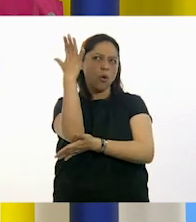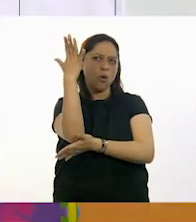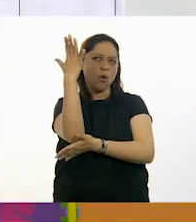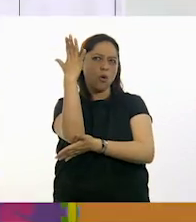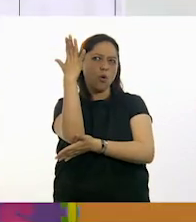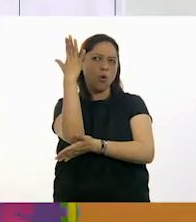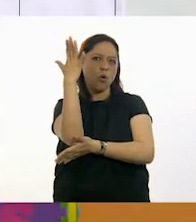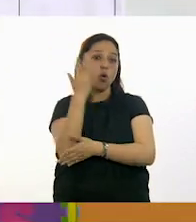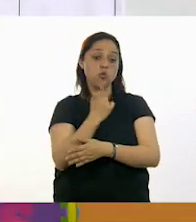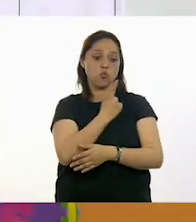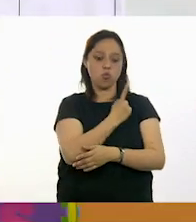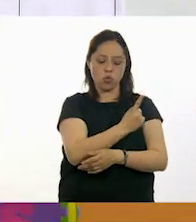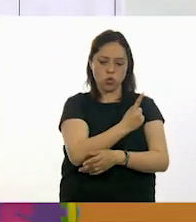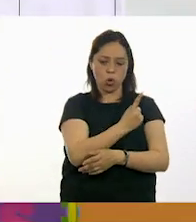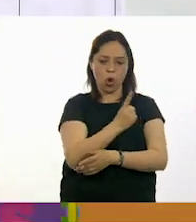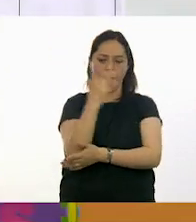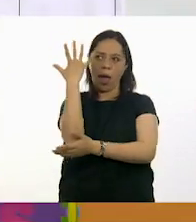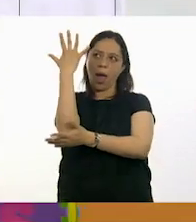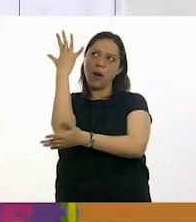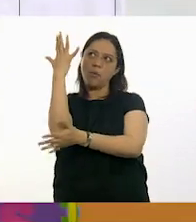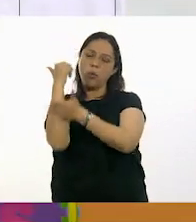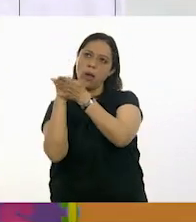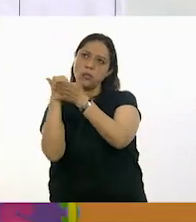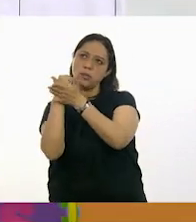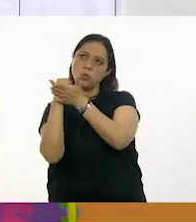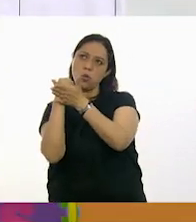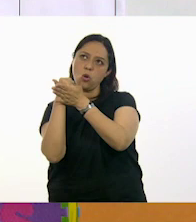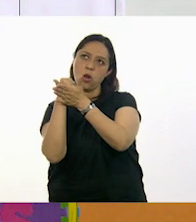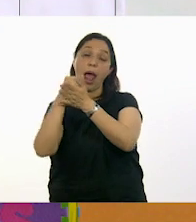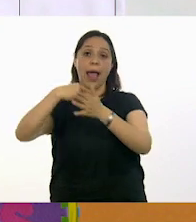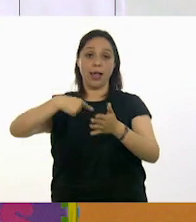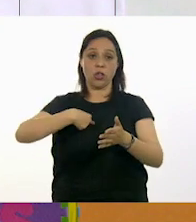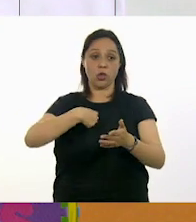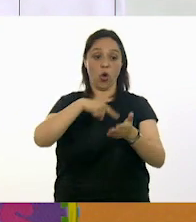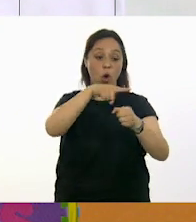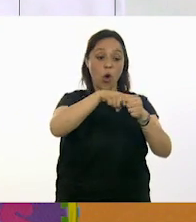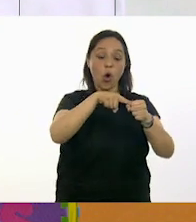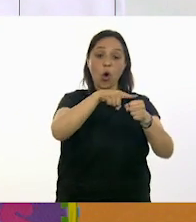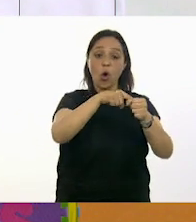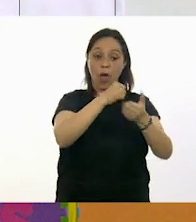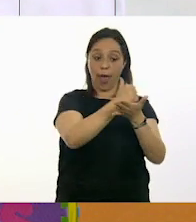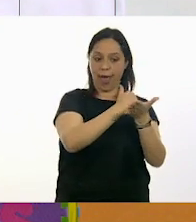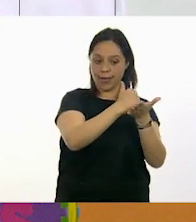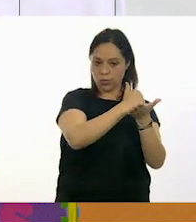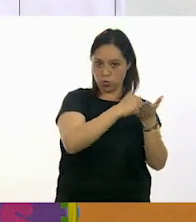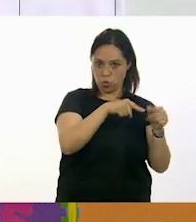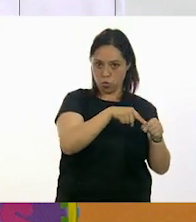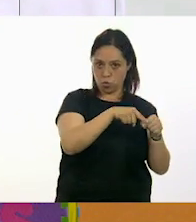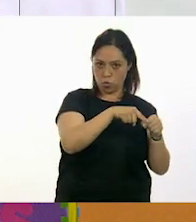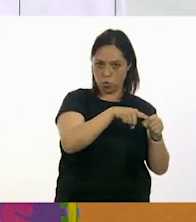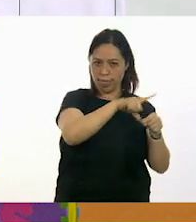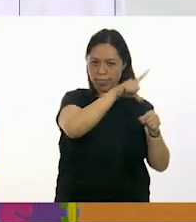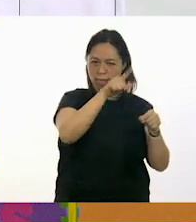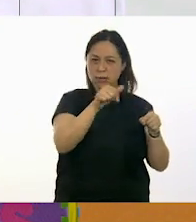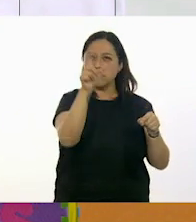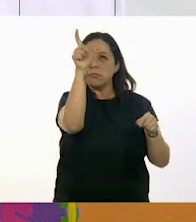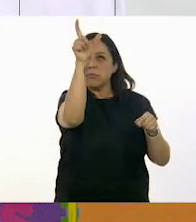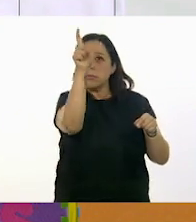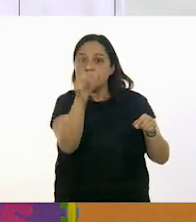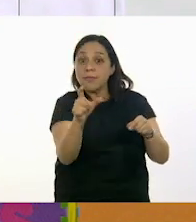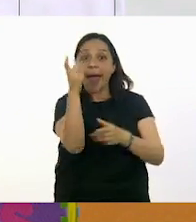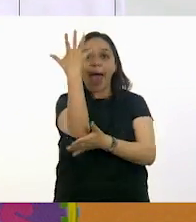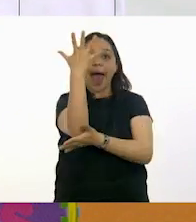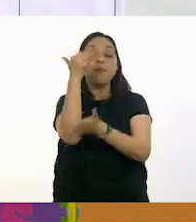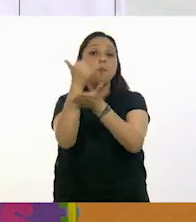azul. Uno azul. Entonces voy a tomar mi marcador azul y me voy a ir a la columna del